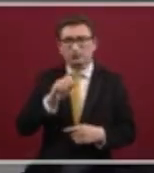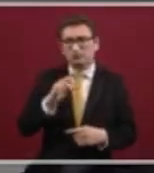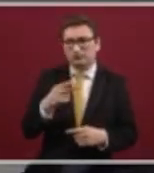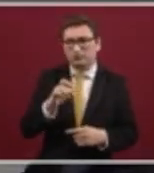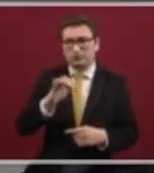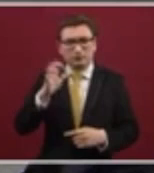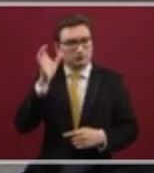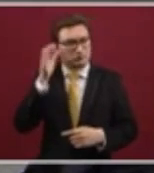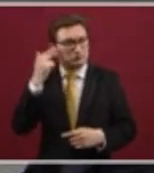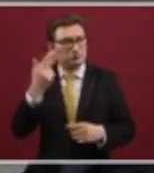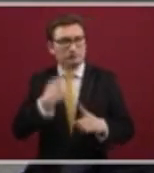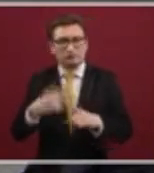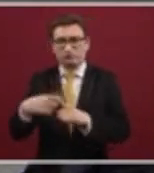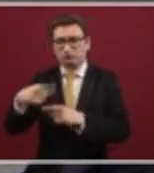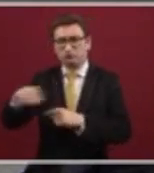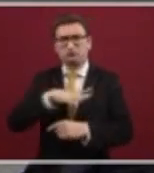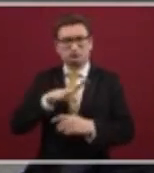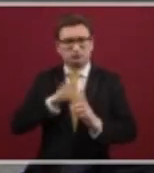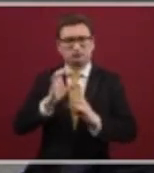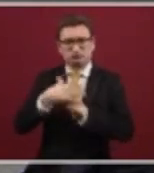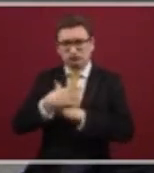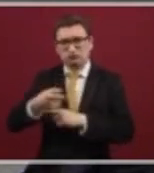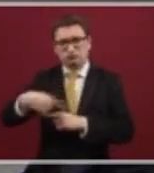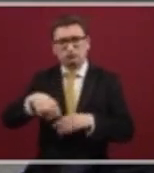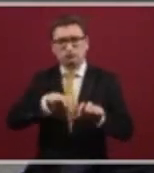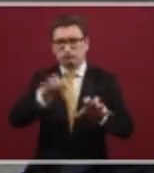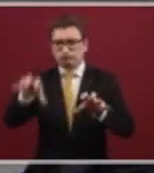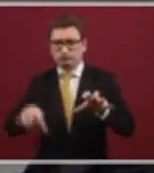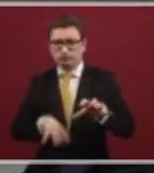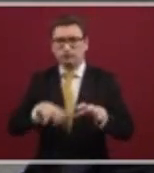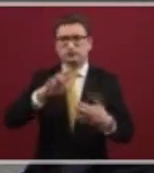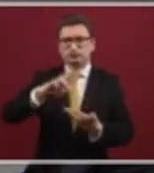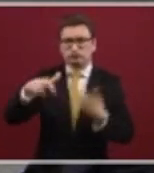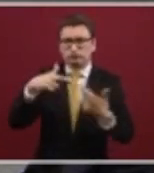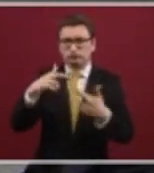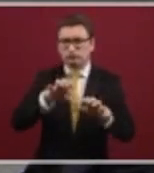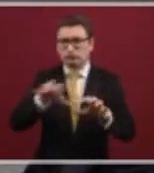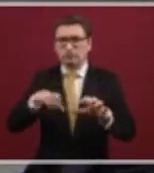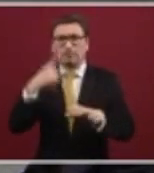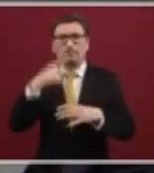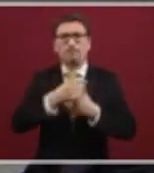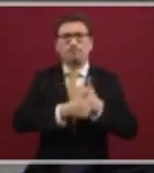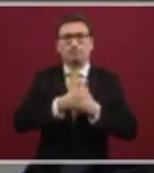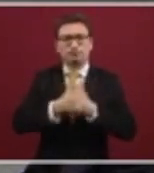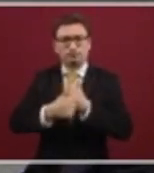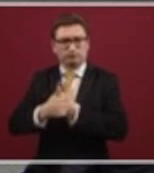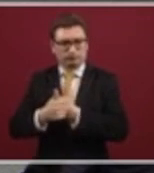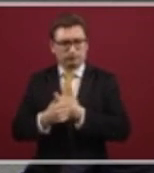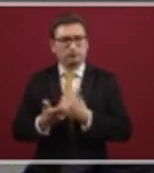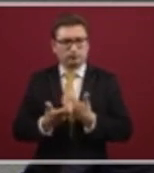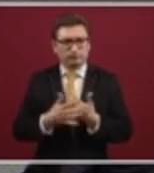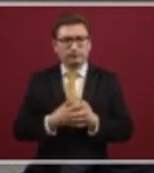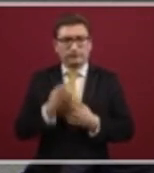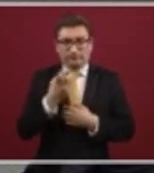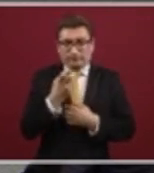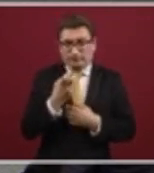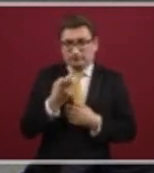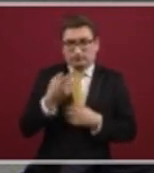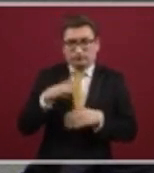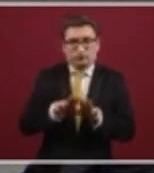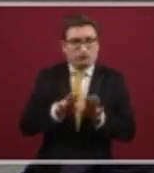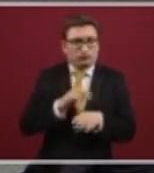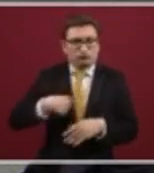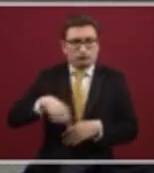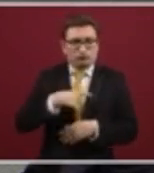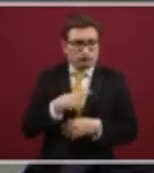China, etcétera, tiene sus comisiones sectoriales y regionales de competitividad y ahí ven qué requiero para estar en la cadena